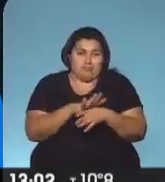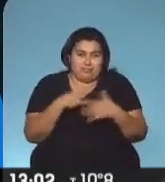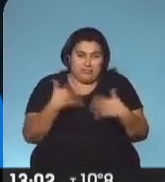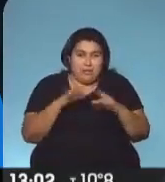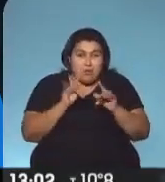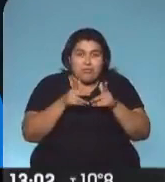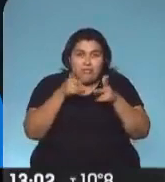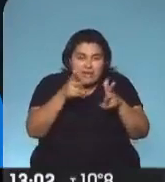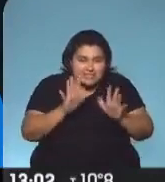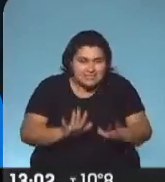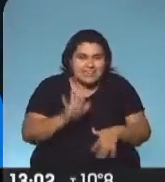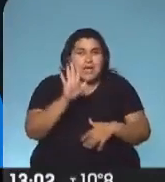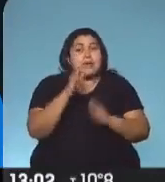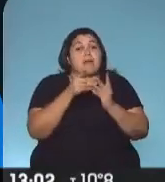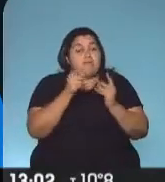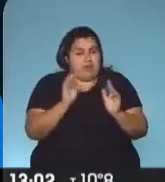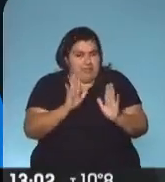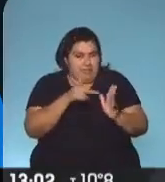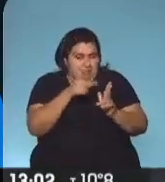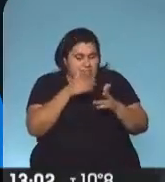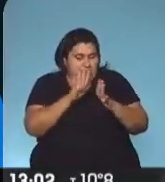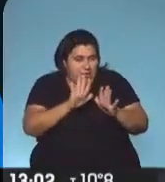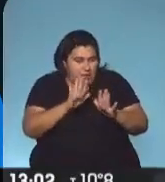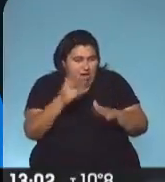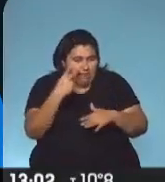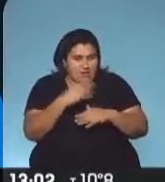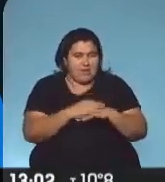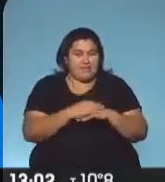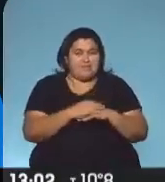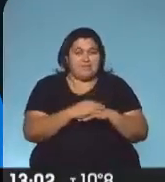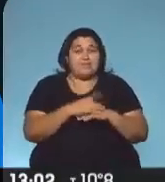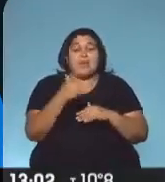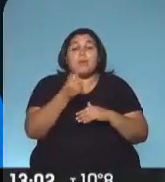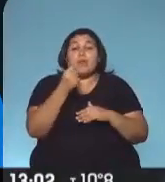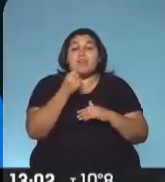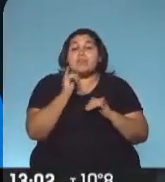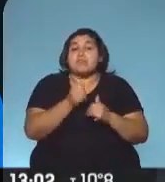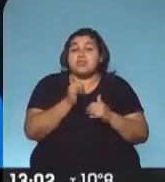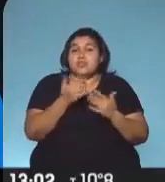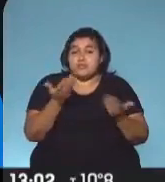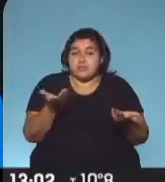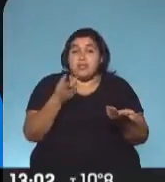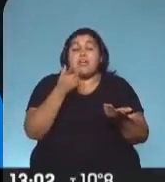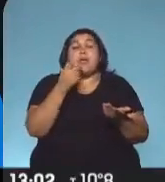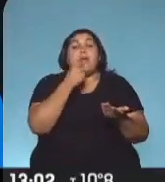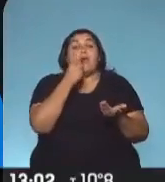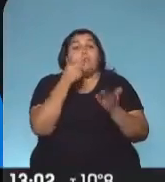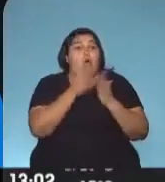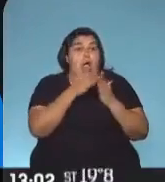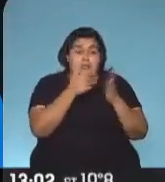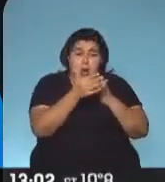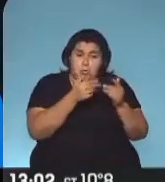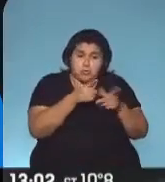difícil responderle determine es decir que todo lo que quiera hacer entonces pues lo que tenga que hacer de barbijo hogar